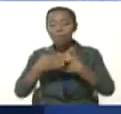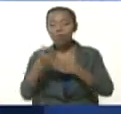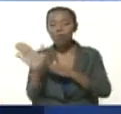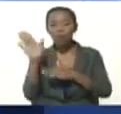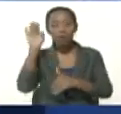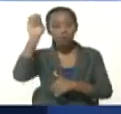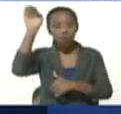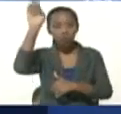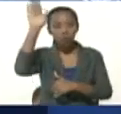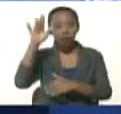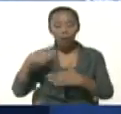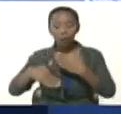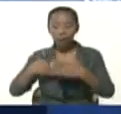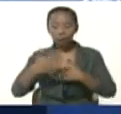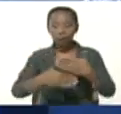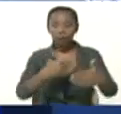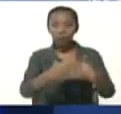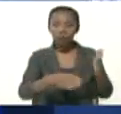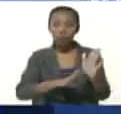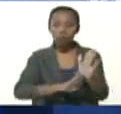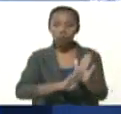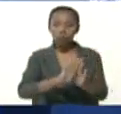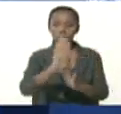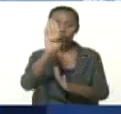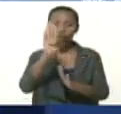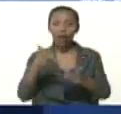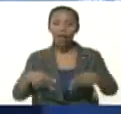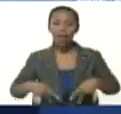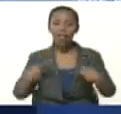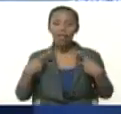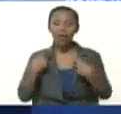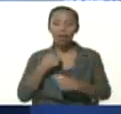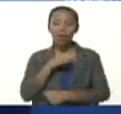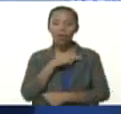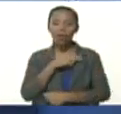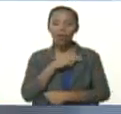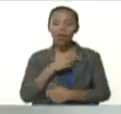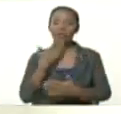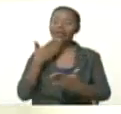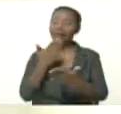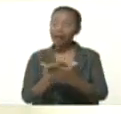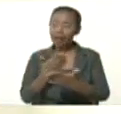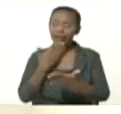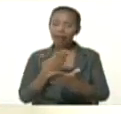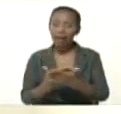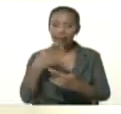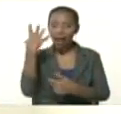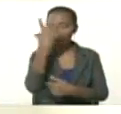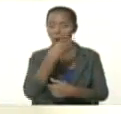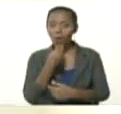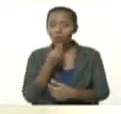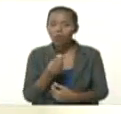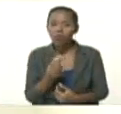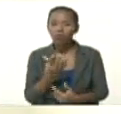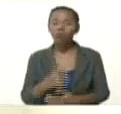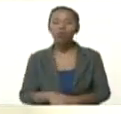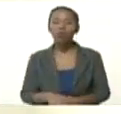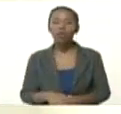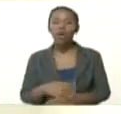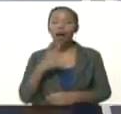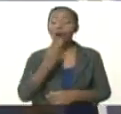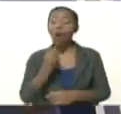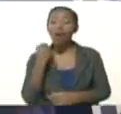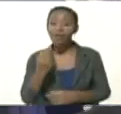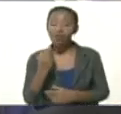futuro, a la prosperidad, a la vida, a la vida, a la vida nuestra. Bueno, les agradezco mucho, la juventud, me alegra mucho que sea la